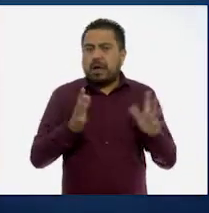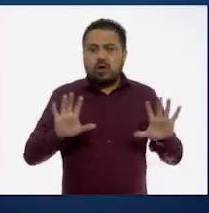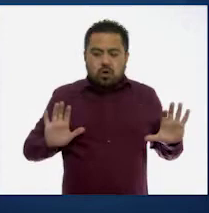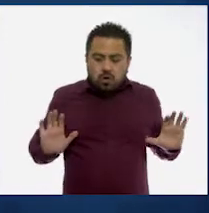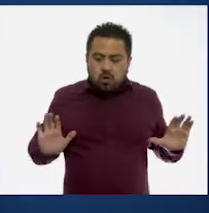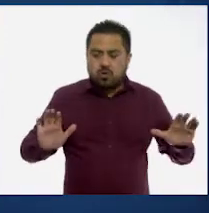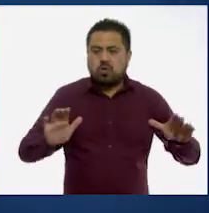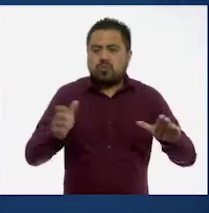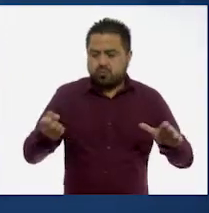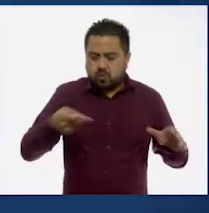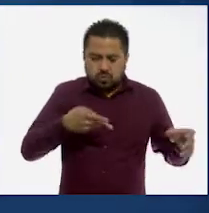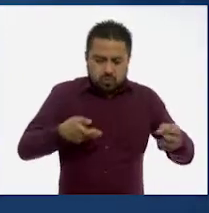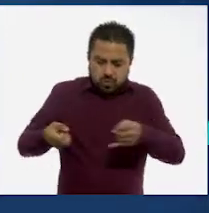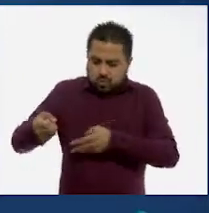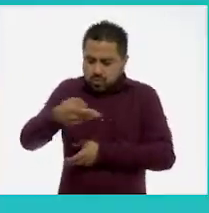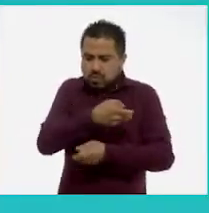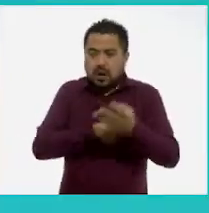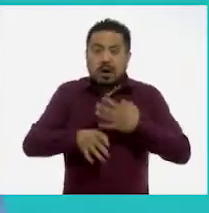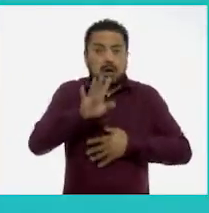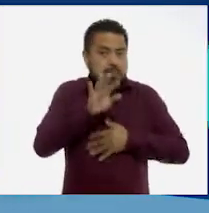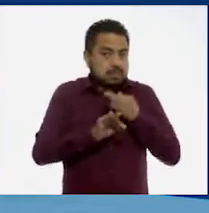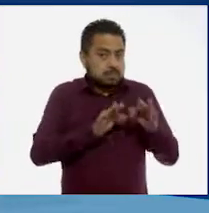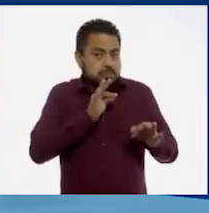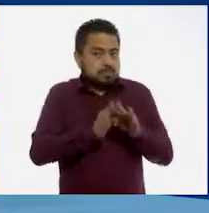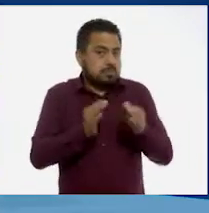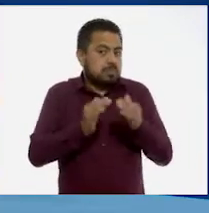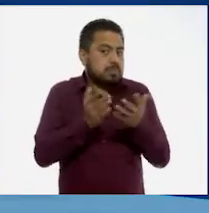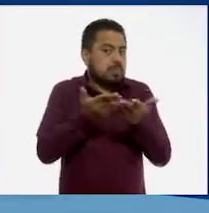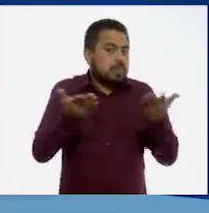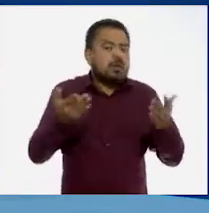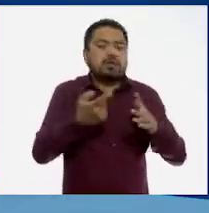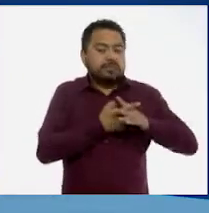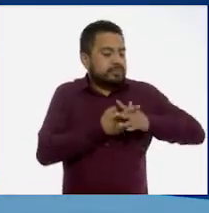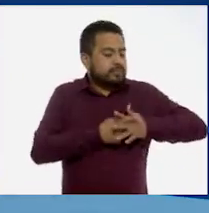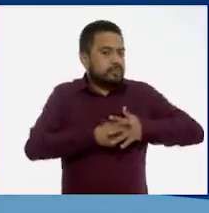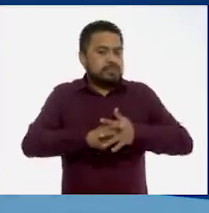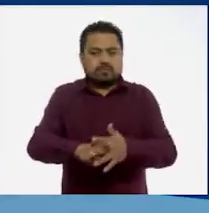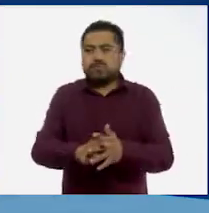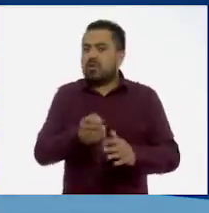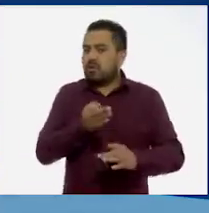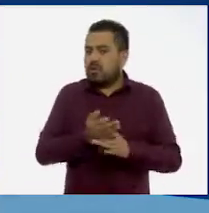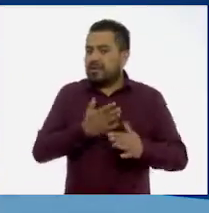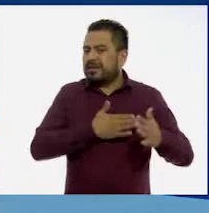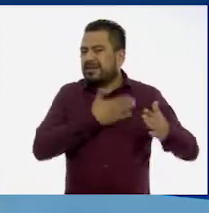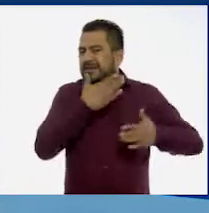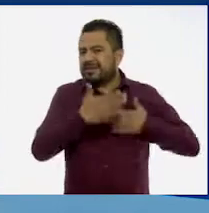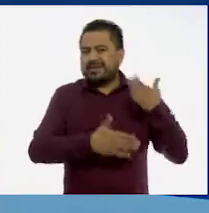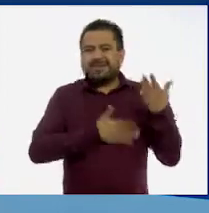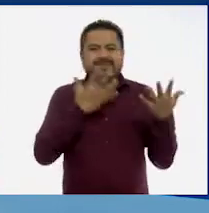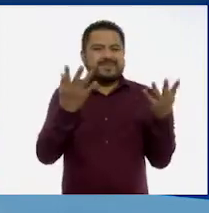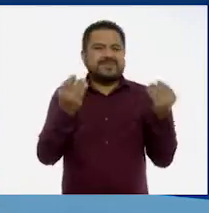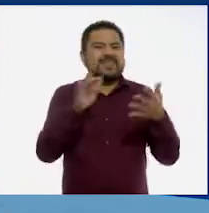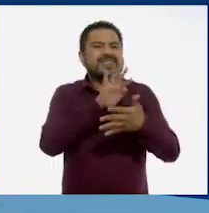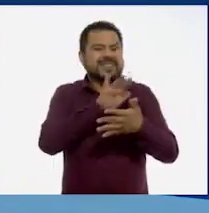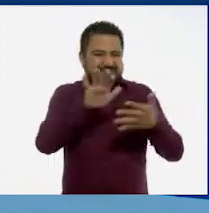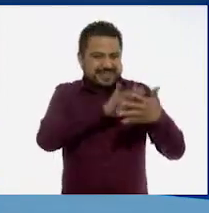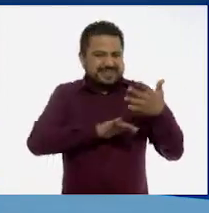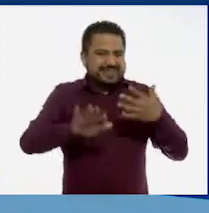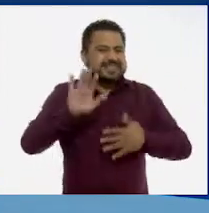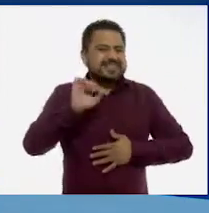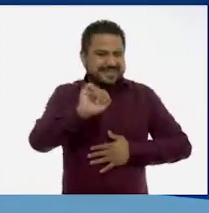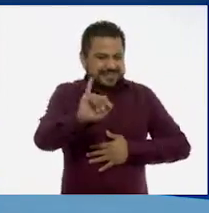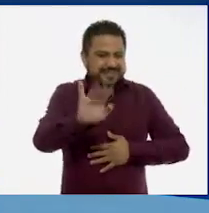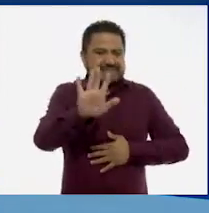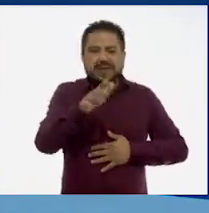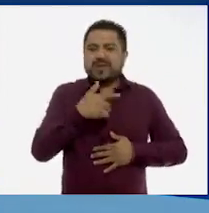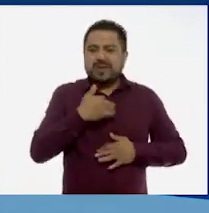colectiva. Y pues si están listos en casa, vamos a iniciar. Disfruten mucho, mucho la lectura y